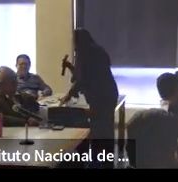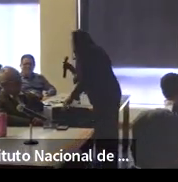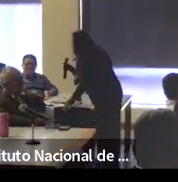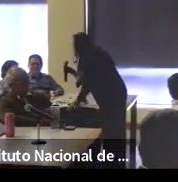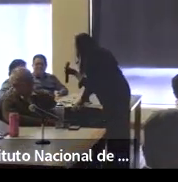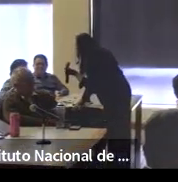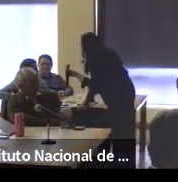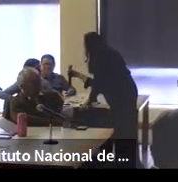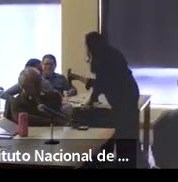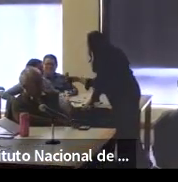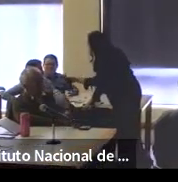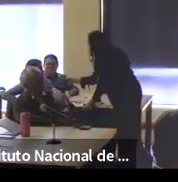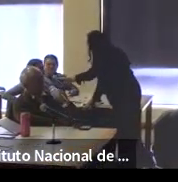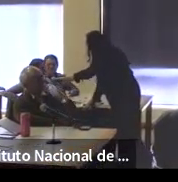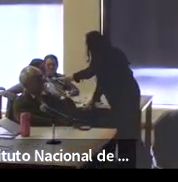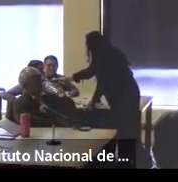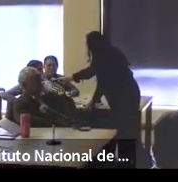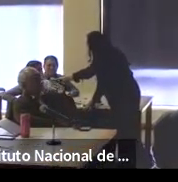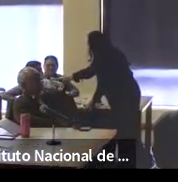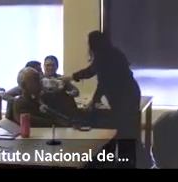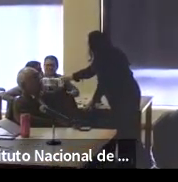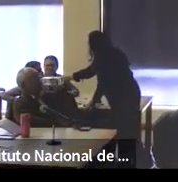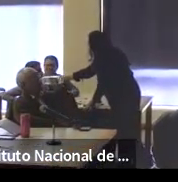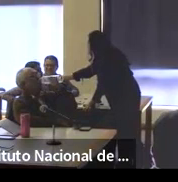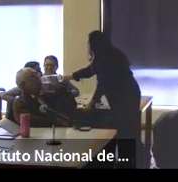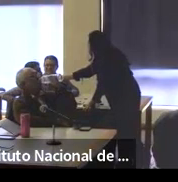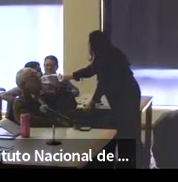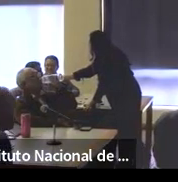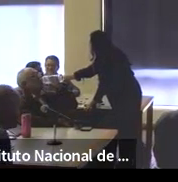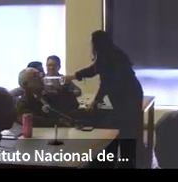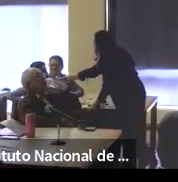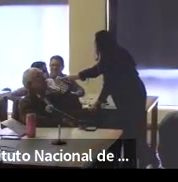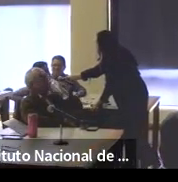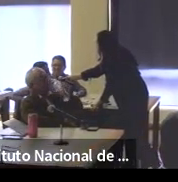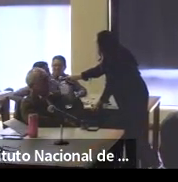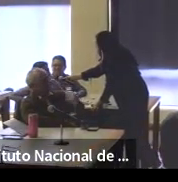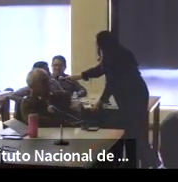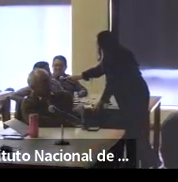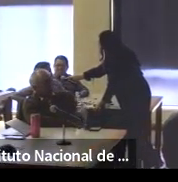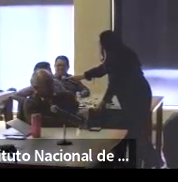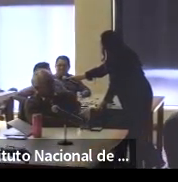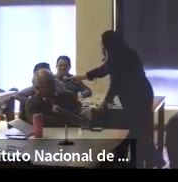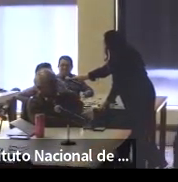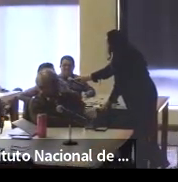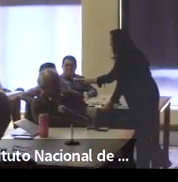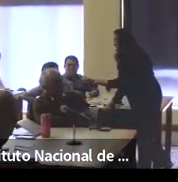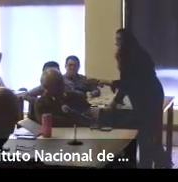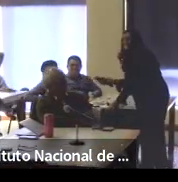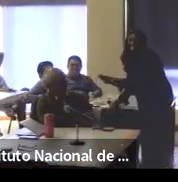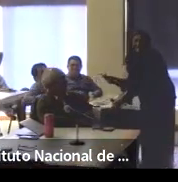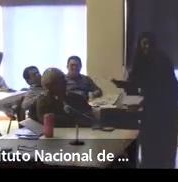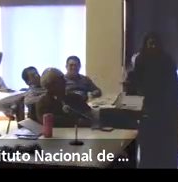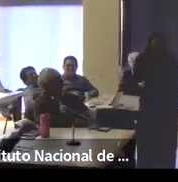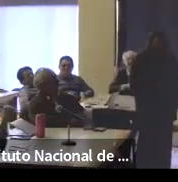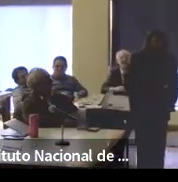que no nos está escuchando qué es lo que viene Pues a lo mejor está organizando algo y necesita una idea rápida